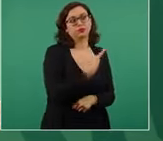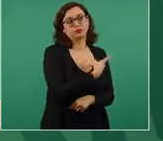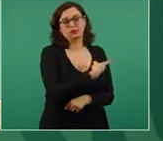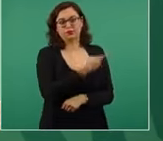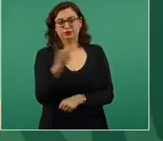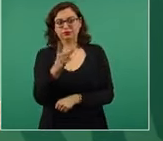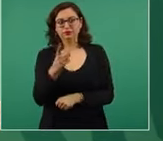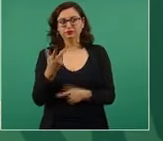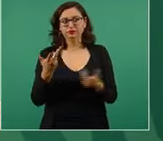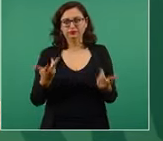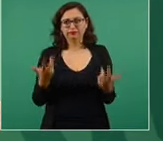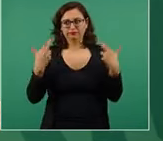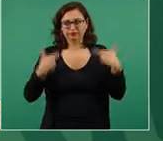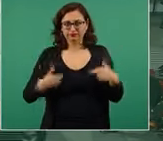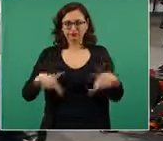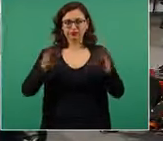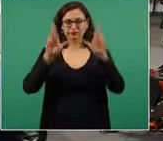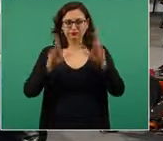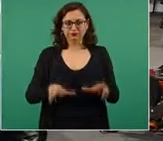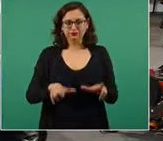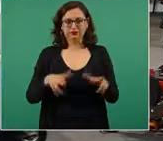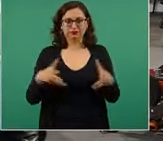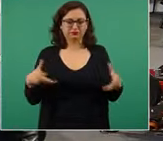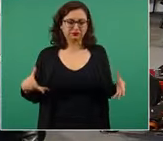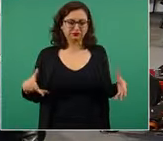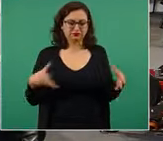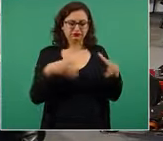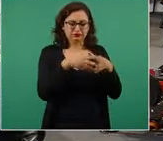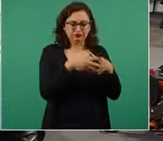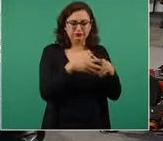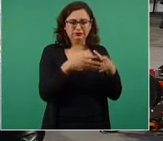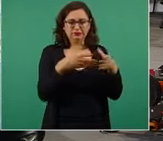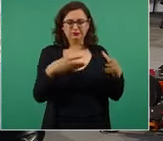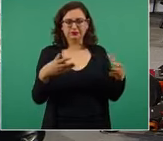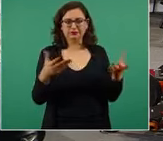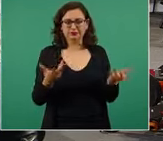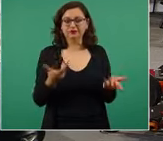representantes en México, intelectuales orgánicos, también